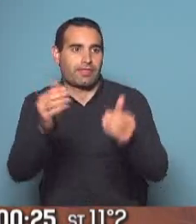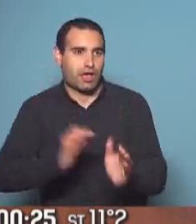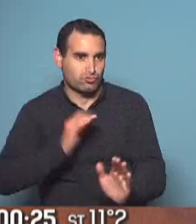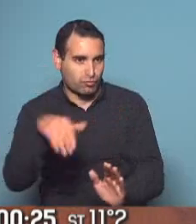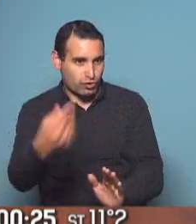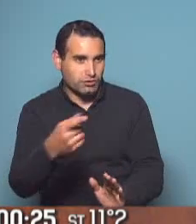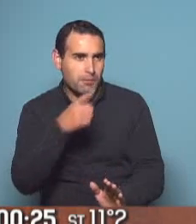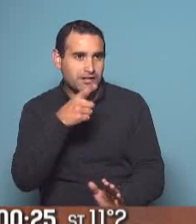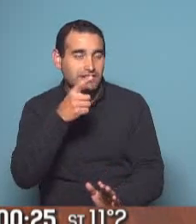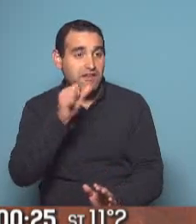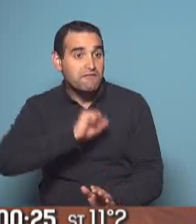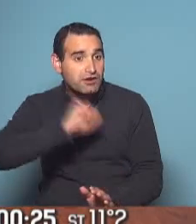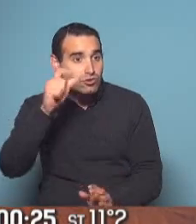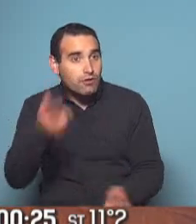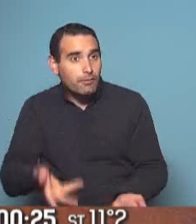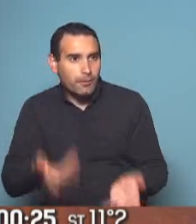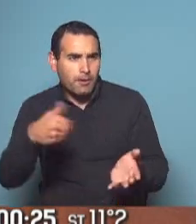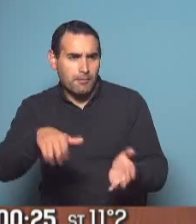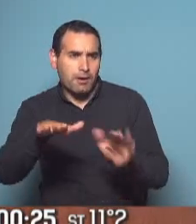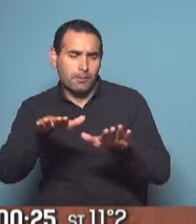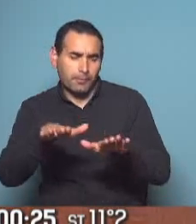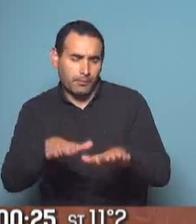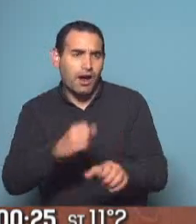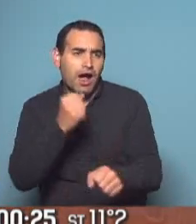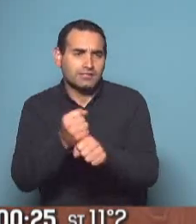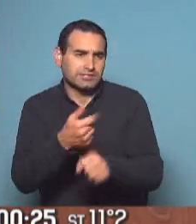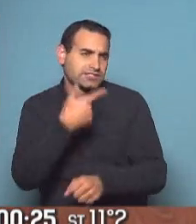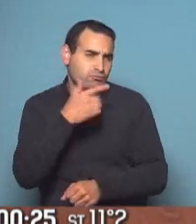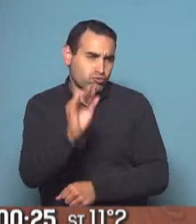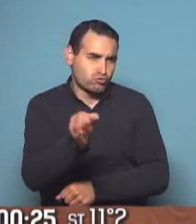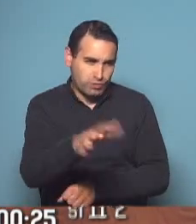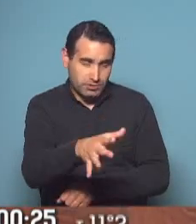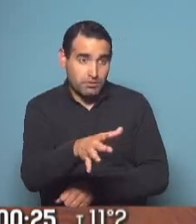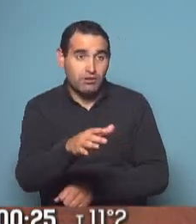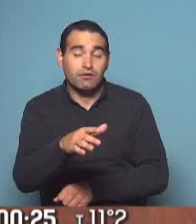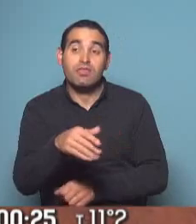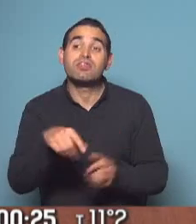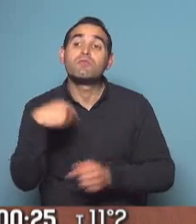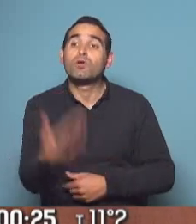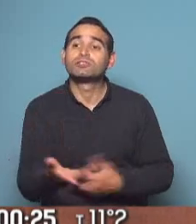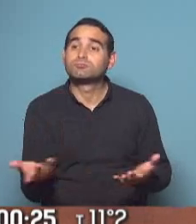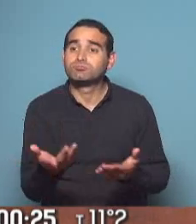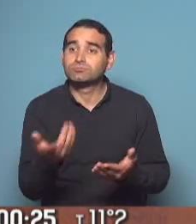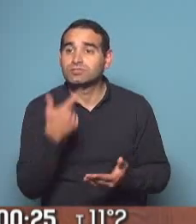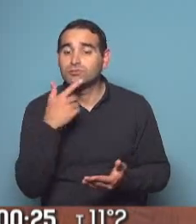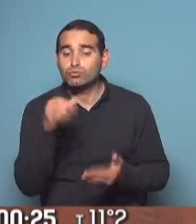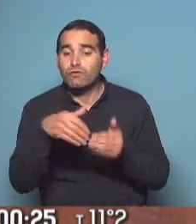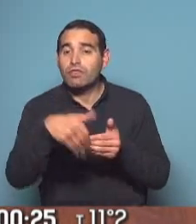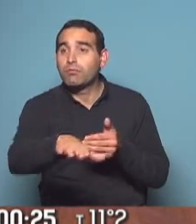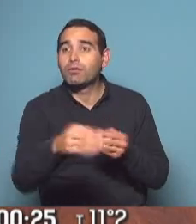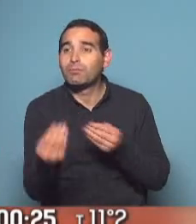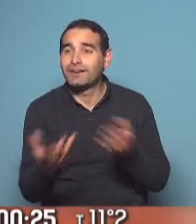inflación y un poco las expectativas se van a calmar más o menos hasta septiembre-octubre. ¿Y después? Eso sí hace